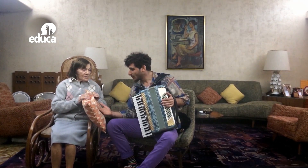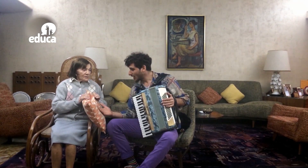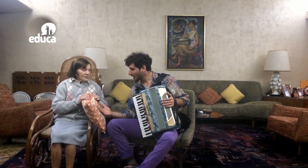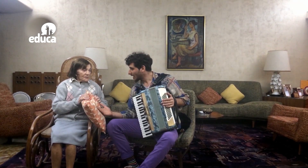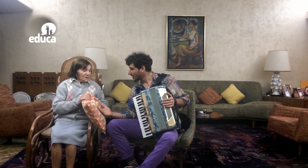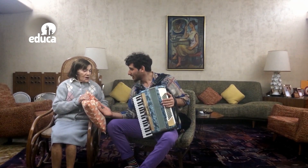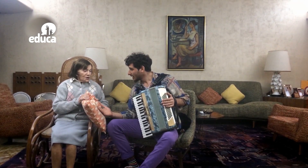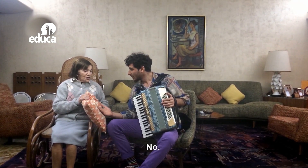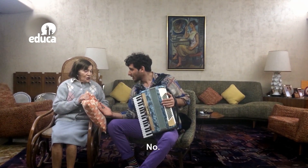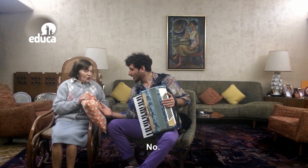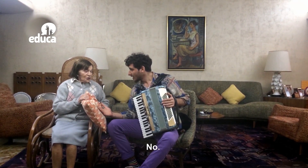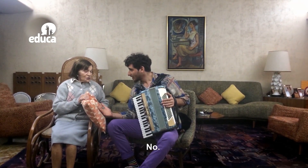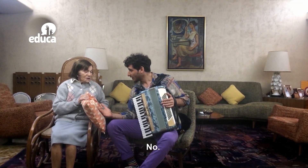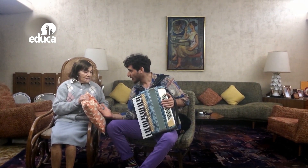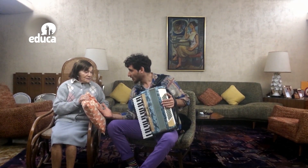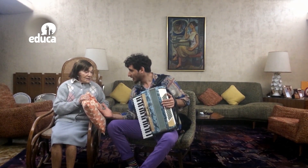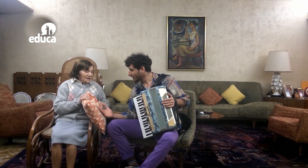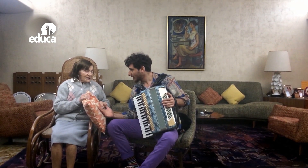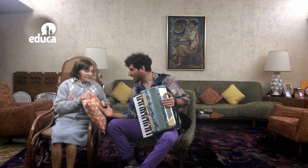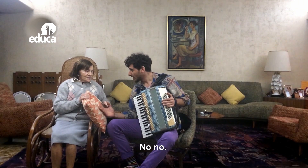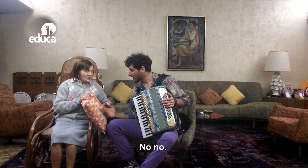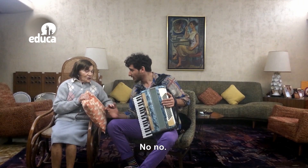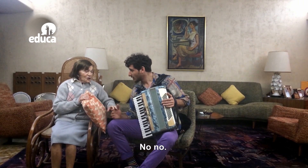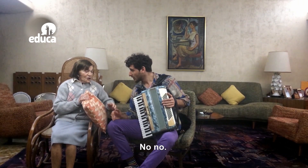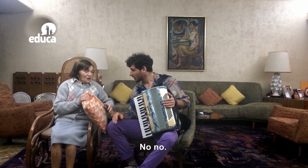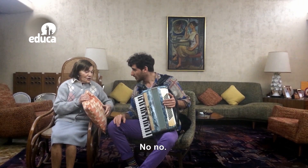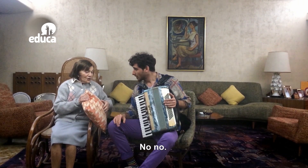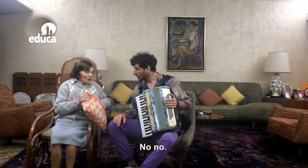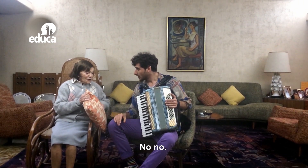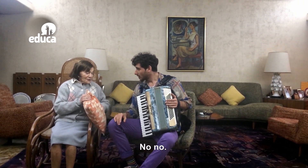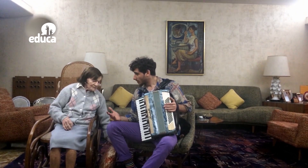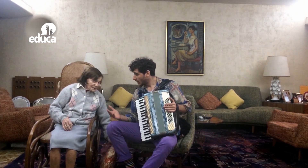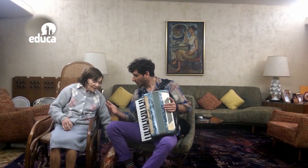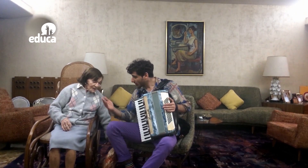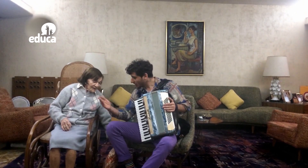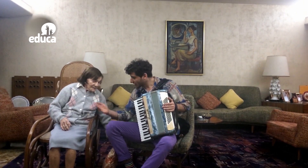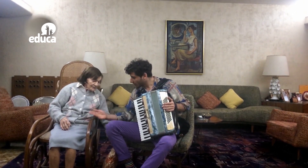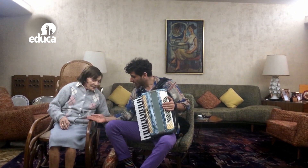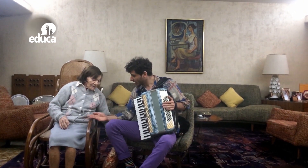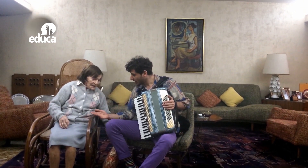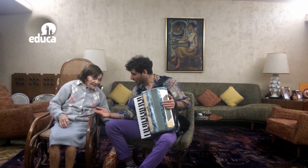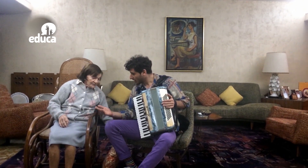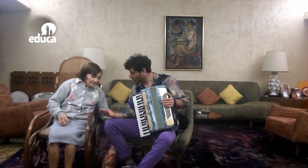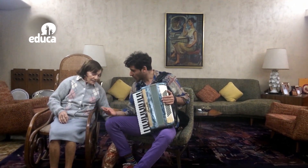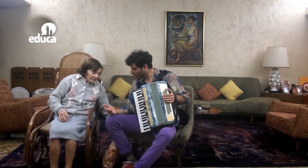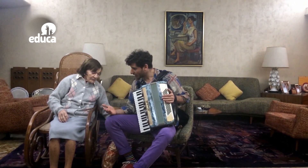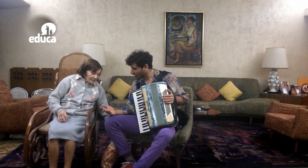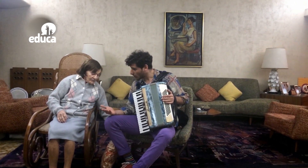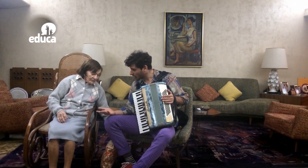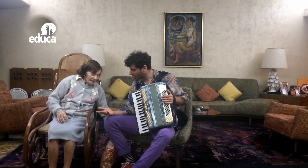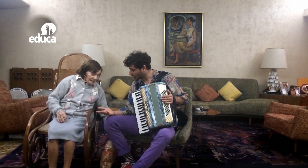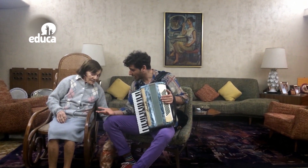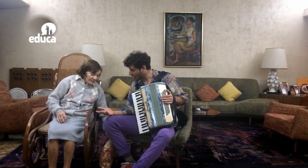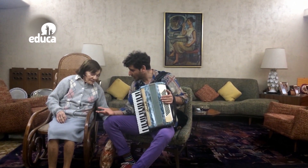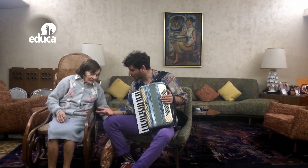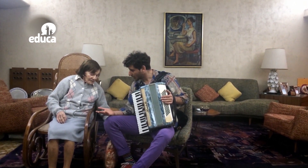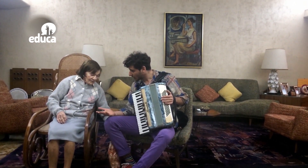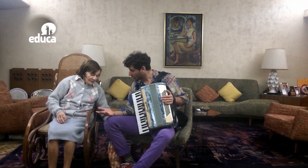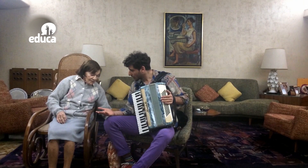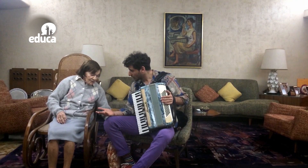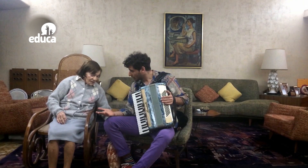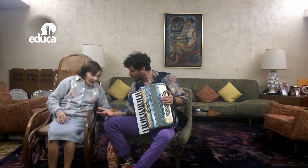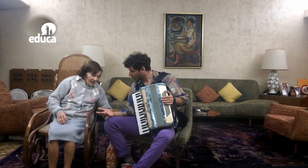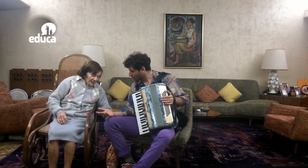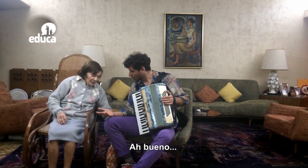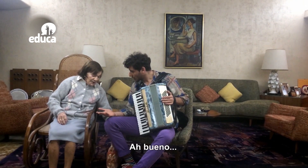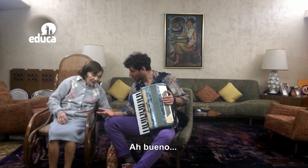¿Le pediste a la almohada? No. ¿El deseo de la orquesta? No, no. Pero vos ibas a pedir que venga una orquesta judía a tocar al